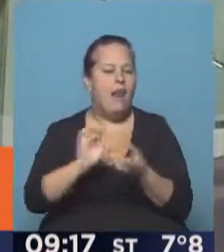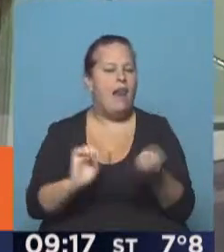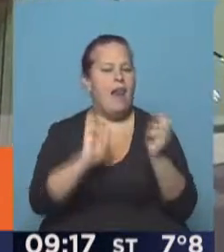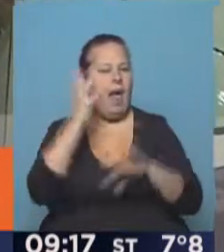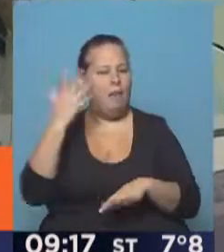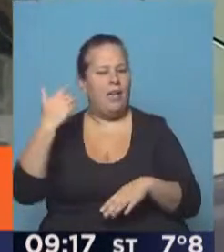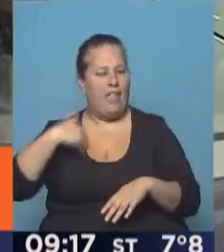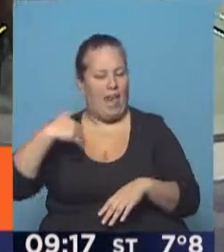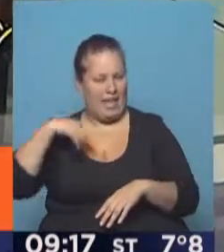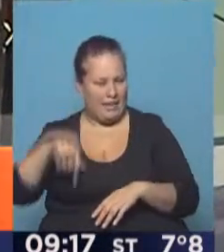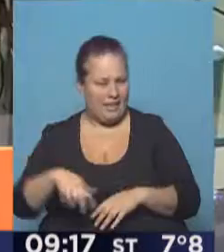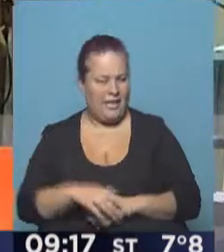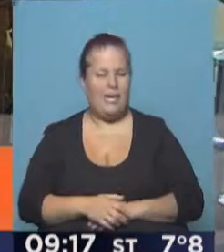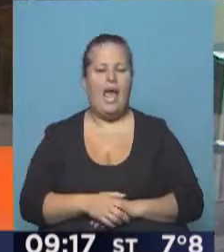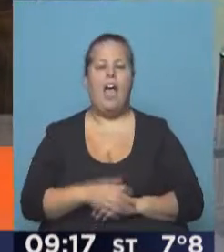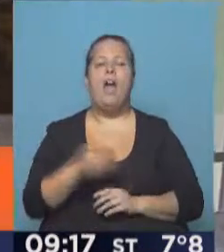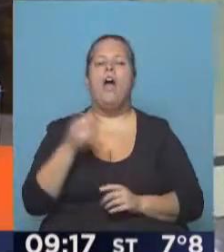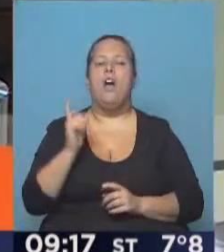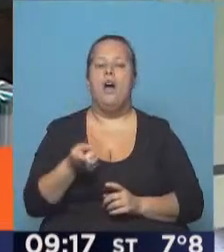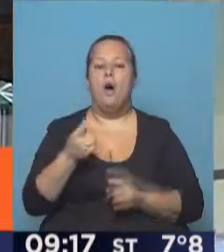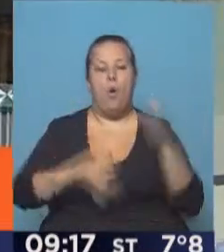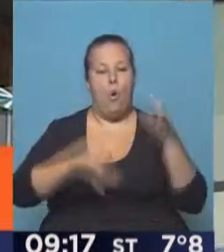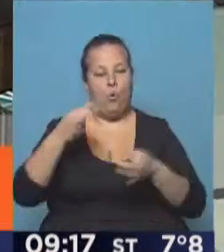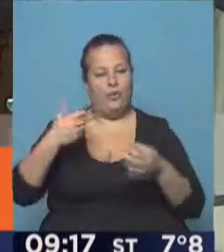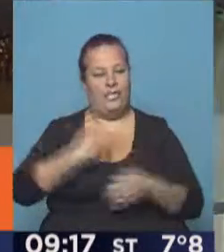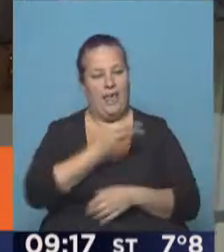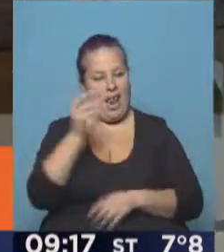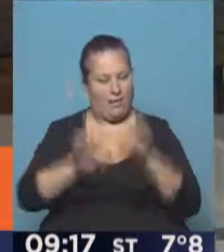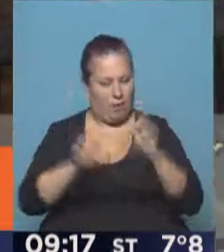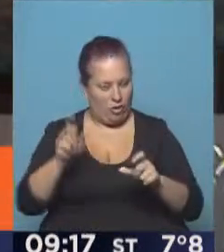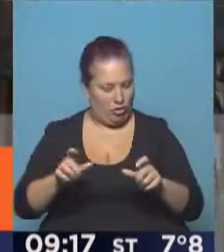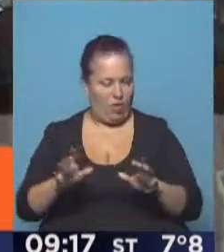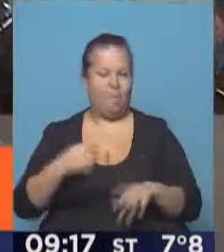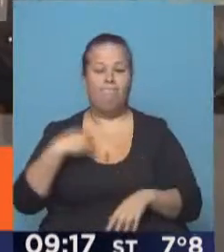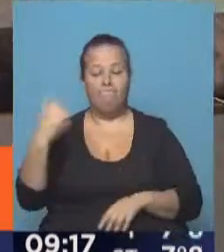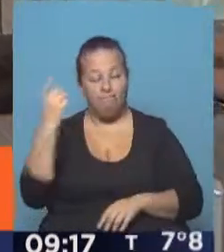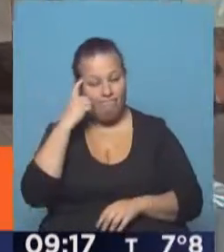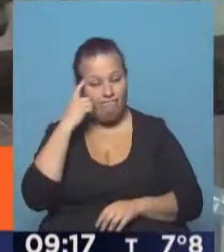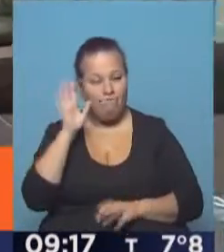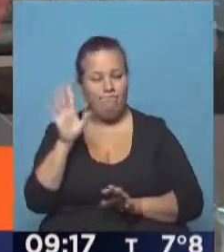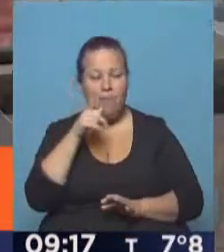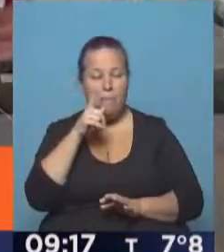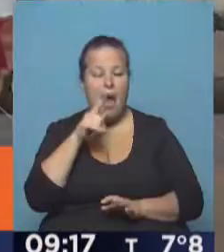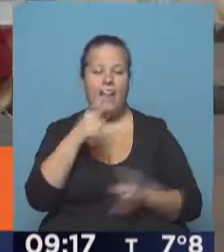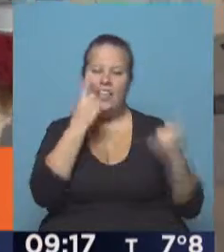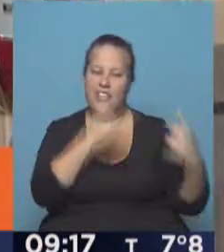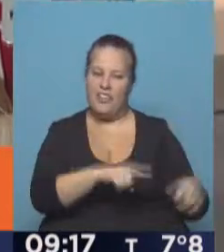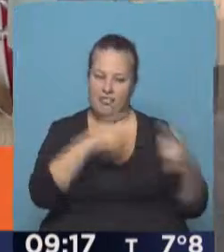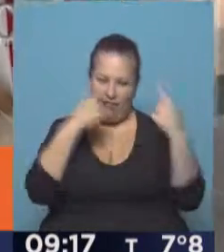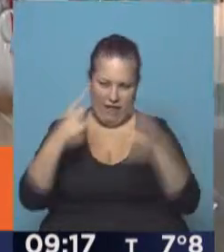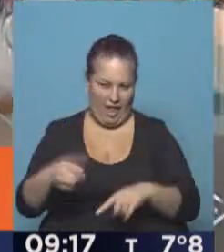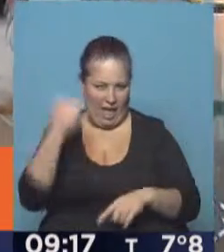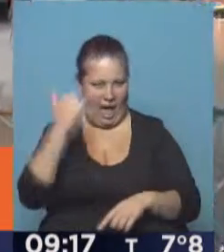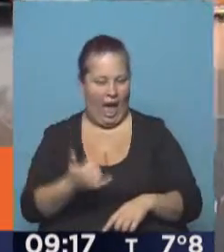modernización del país con la justicia social. Me parece que hay ciertas diferencias